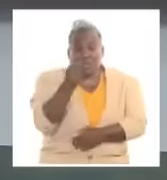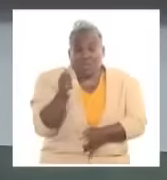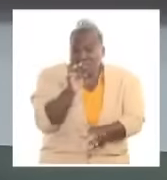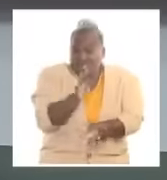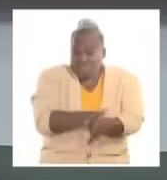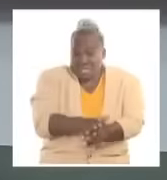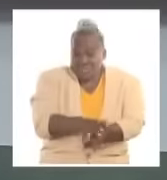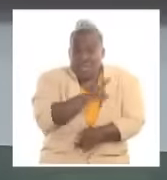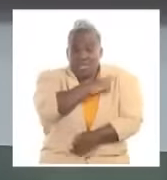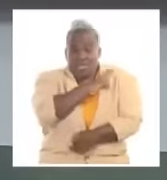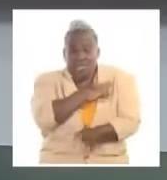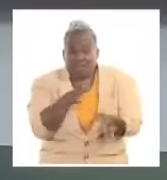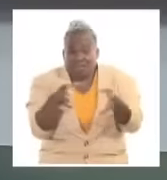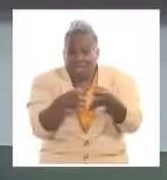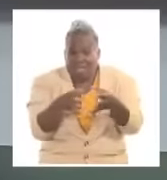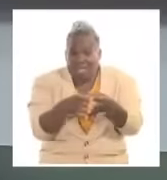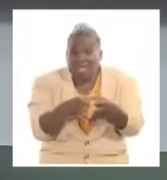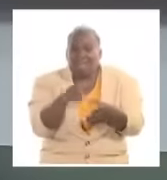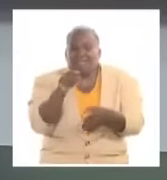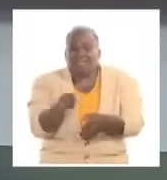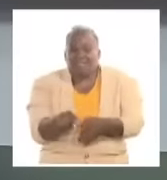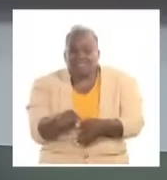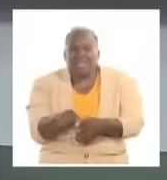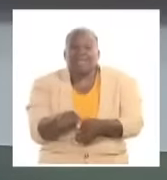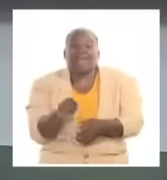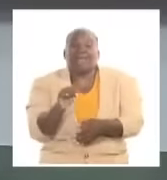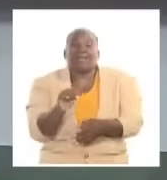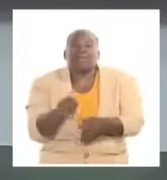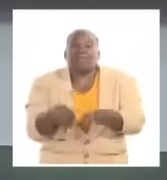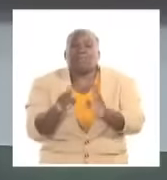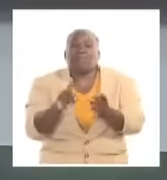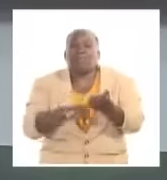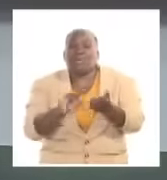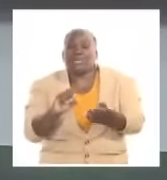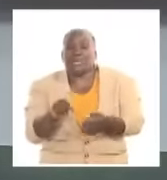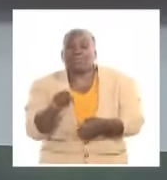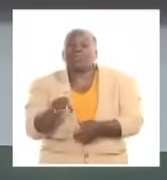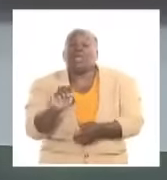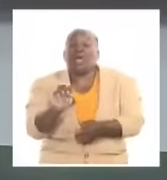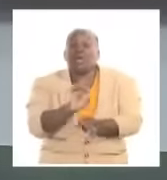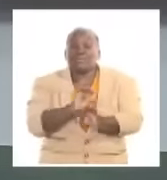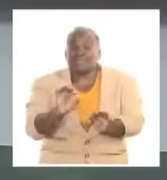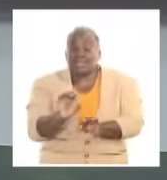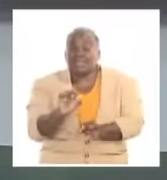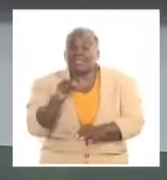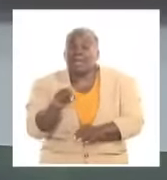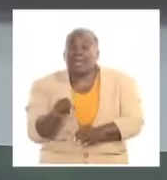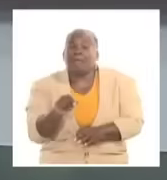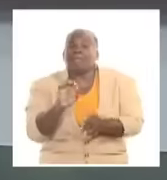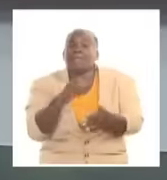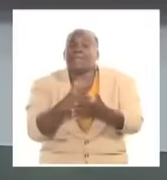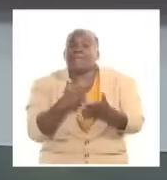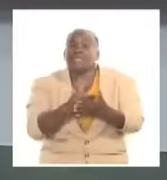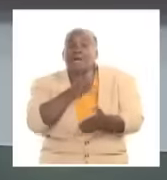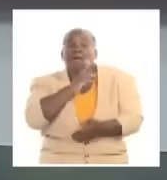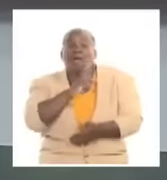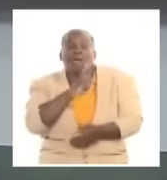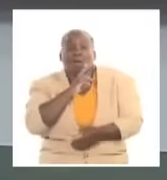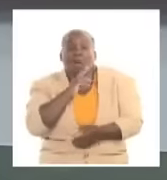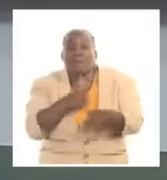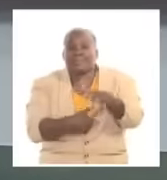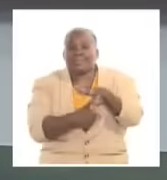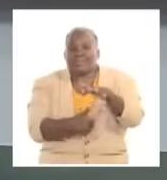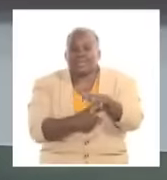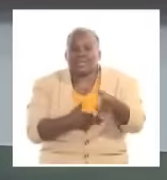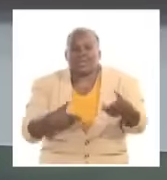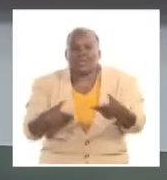cátedra de un instituto politécnico, especialista en una empresa de acueducto y alcantarillado, presidente de un consejo popular, secretario